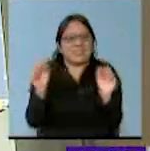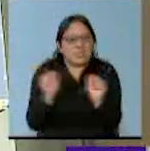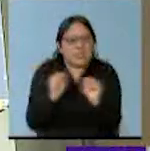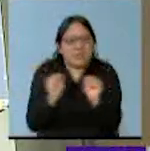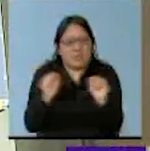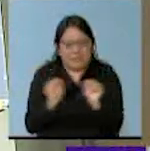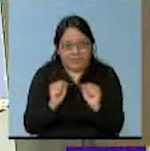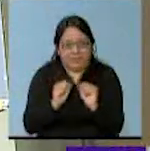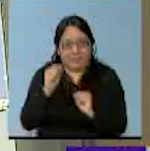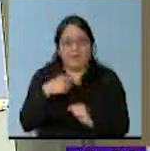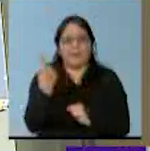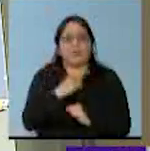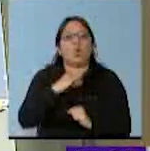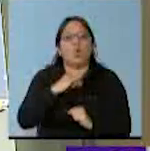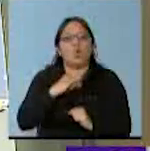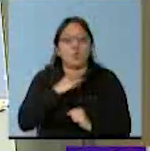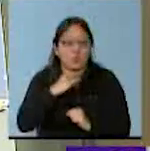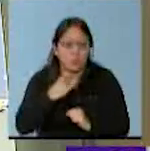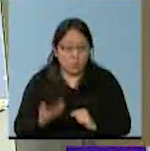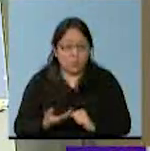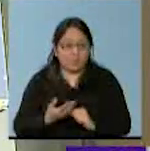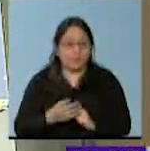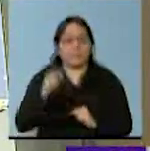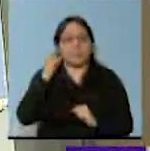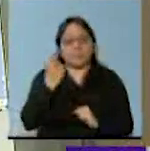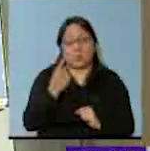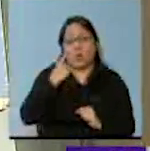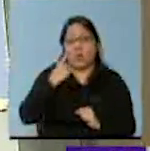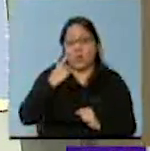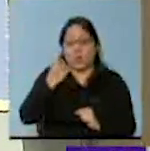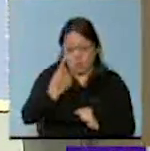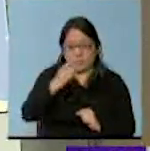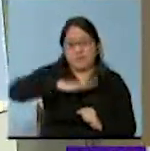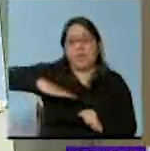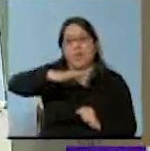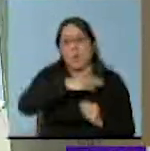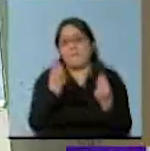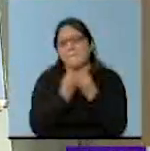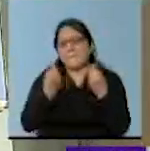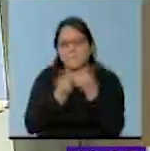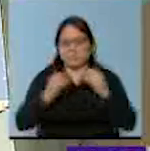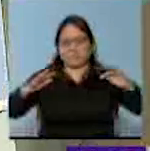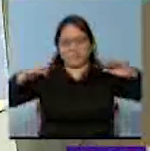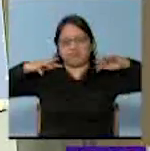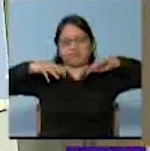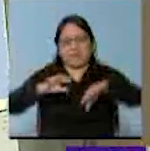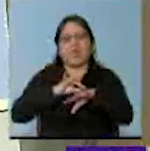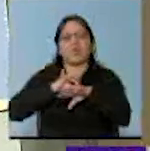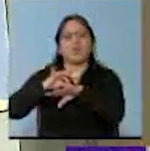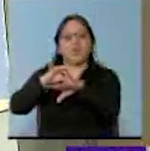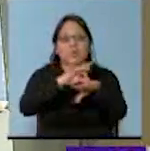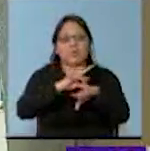para nuestra provincia y en uno de los lugares donde se ha notado mucho movimiento turístico es claro en nuestro aeropuerto